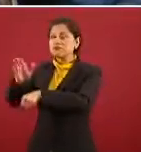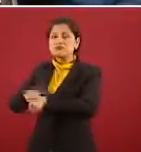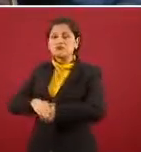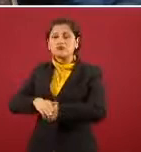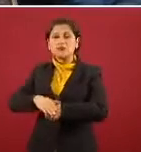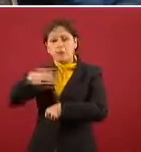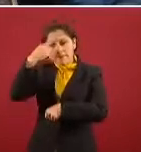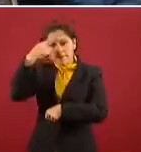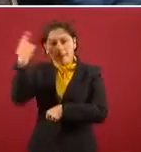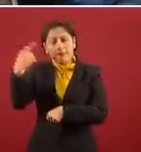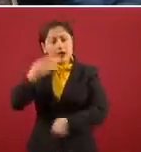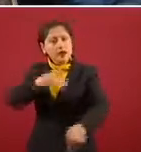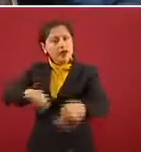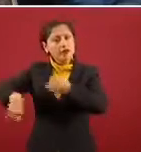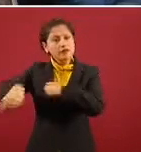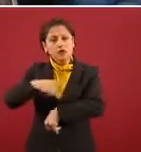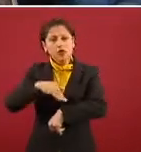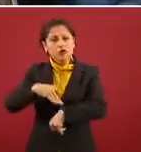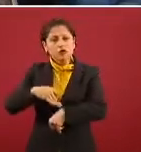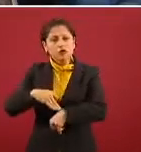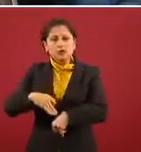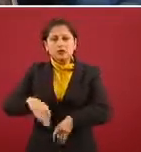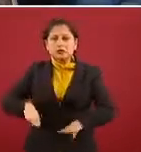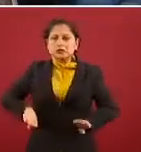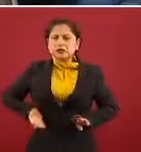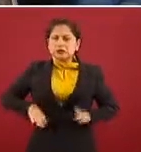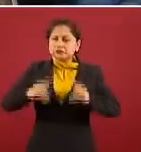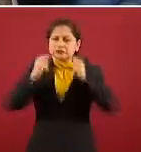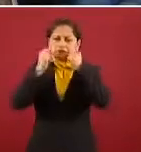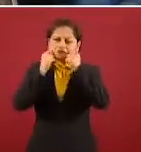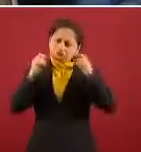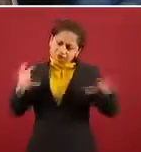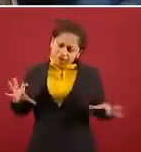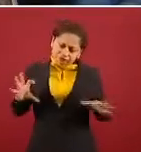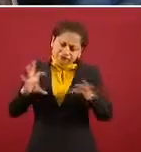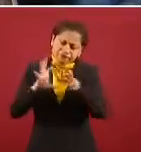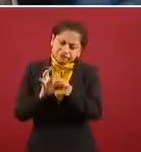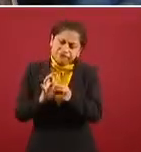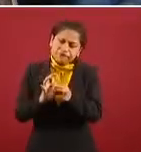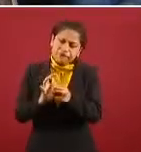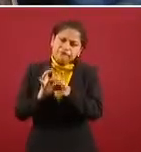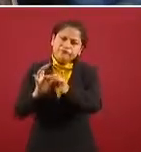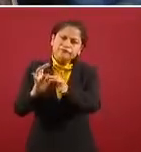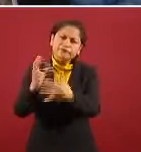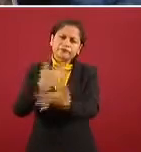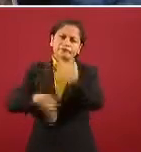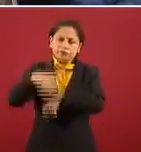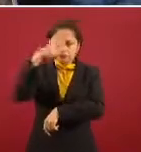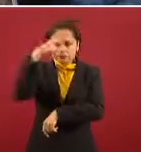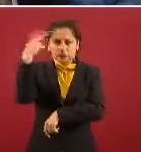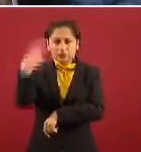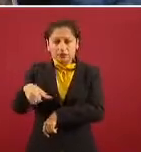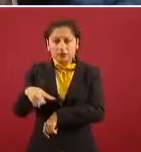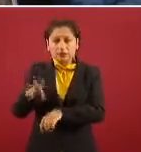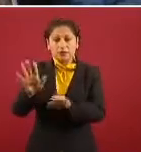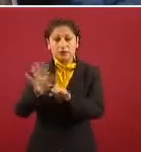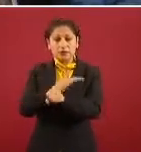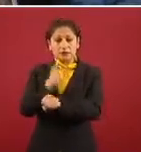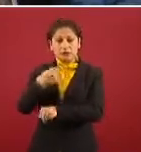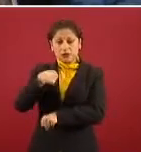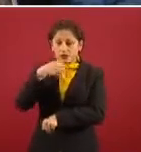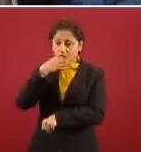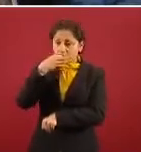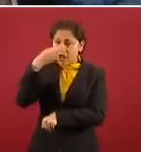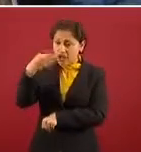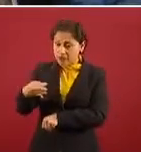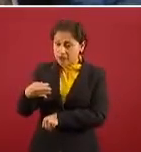mismo sentido. Presidente de México, los demonios están sueltos y los conservadores